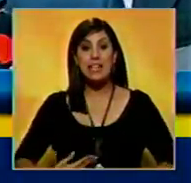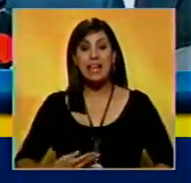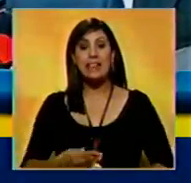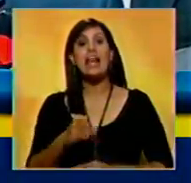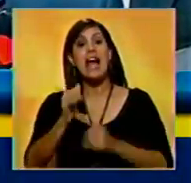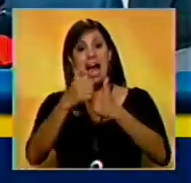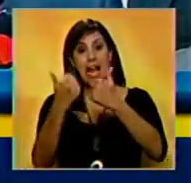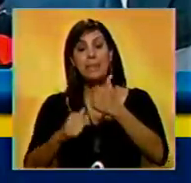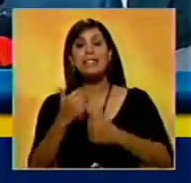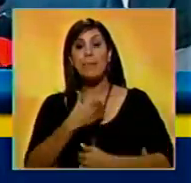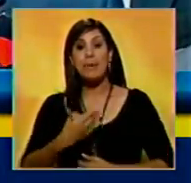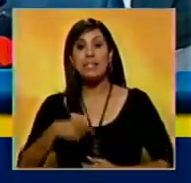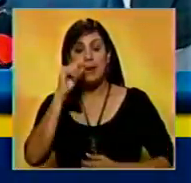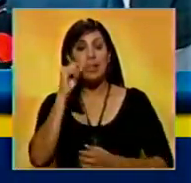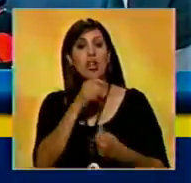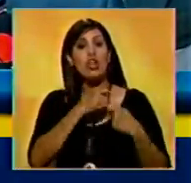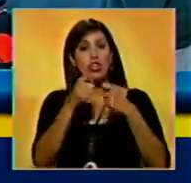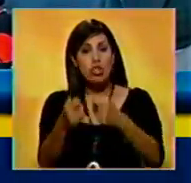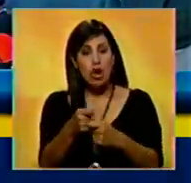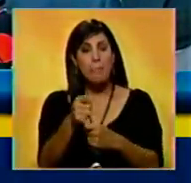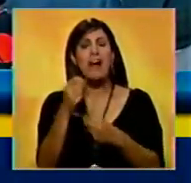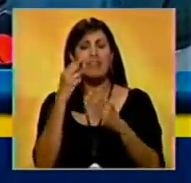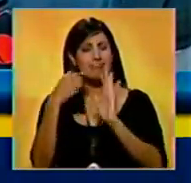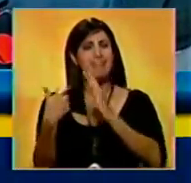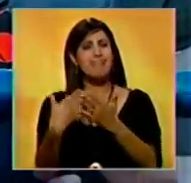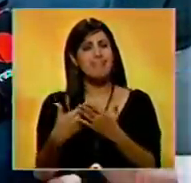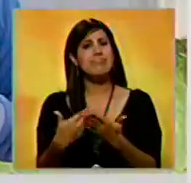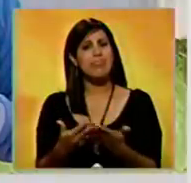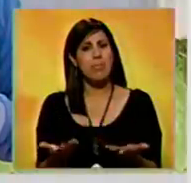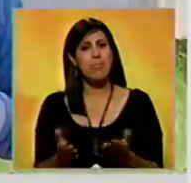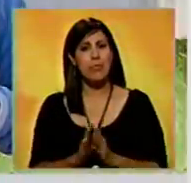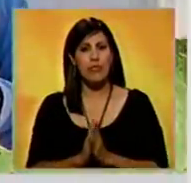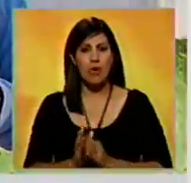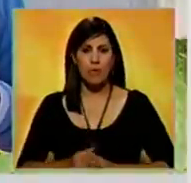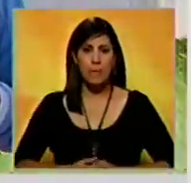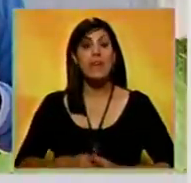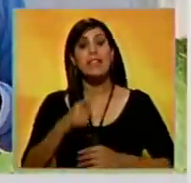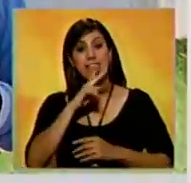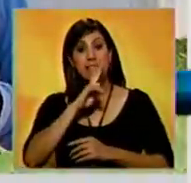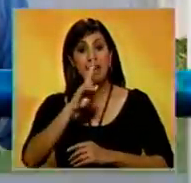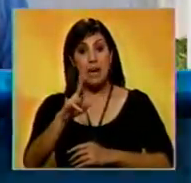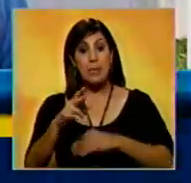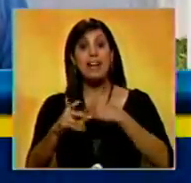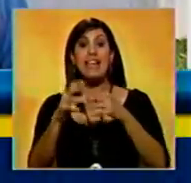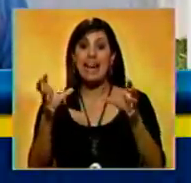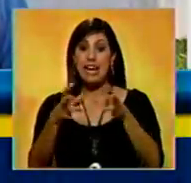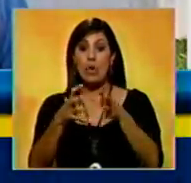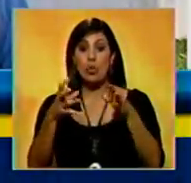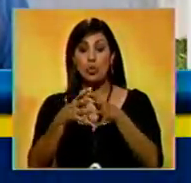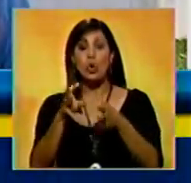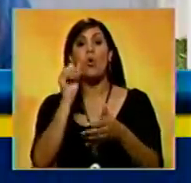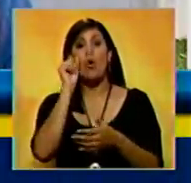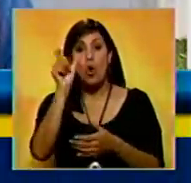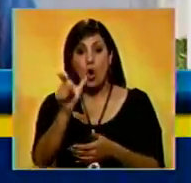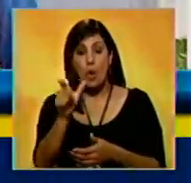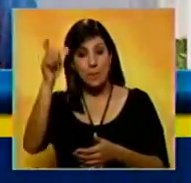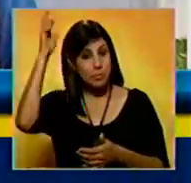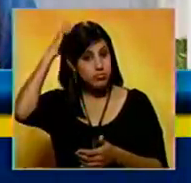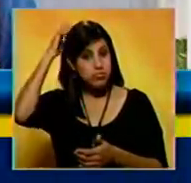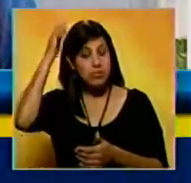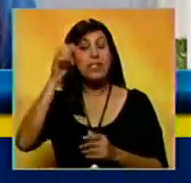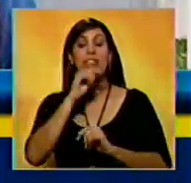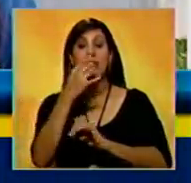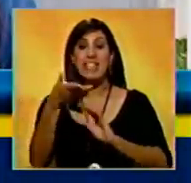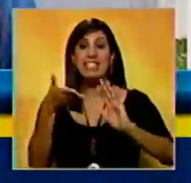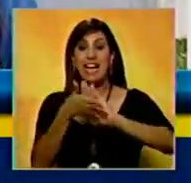al Vicepresidente, se conviertan en un hecho fáctico. En respuesta a esta reunión, el Monseñor Diego Padrón